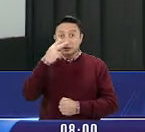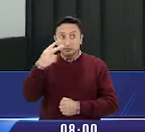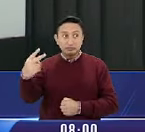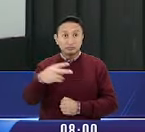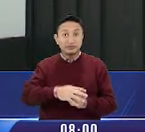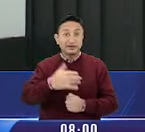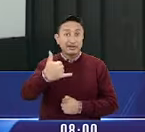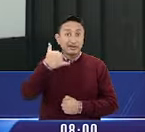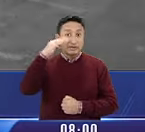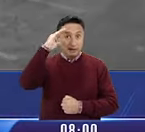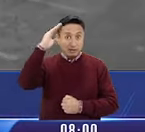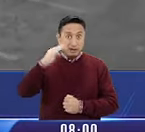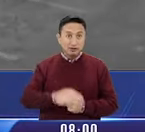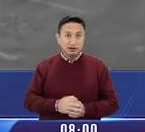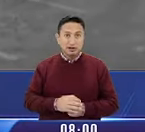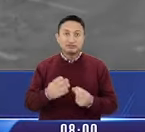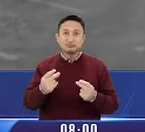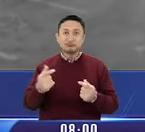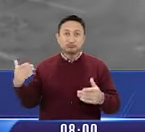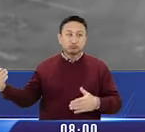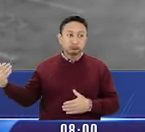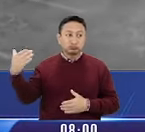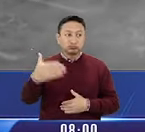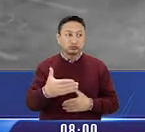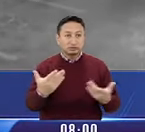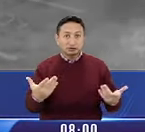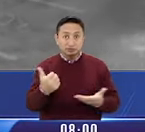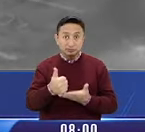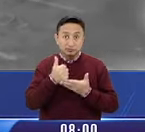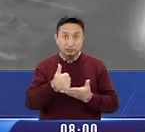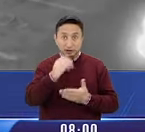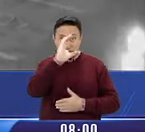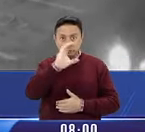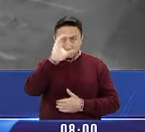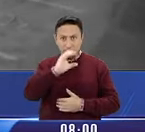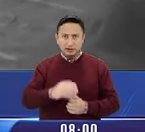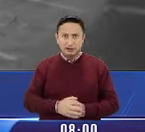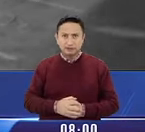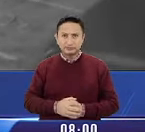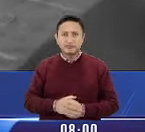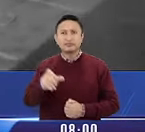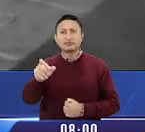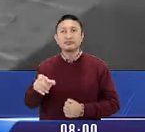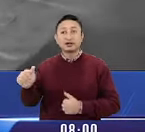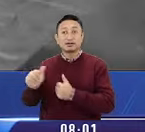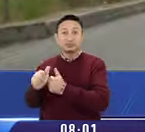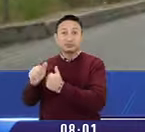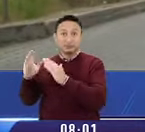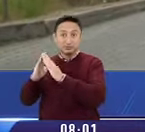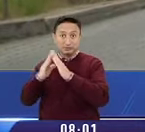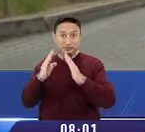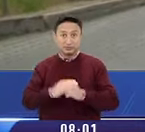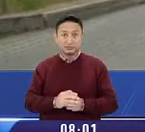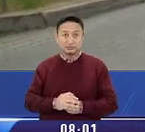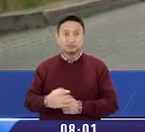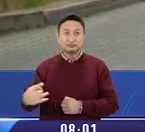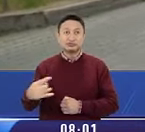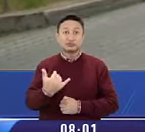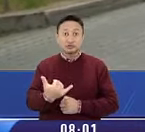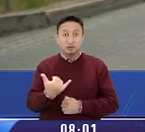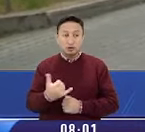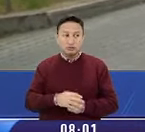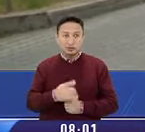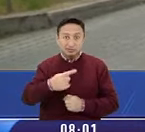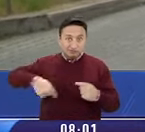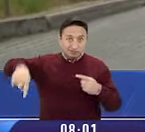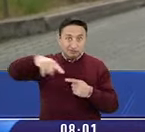llamaron a la policía. Enseguida los uniformados atendieron la emergencia. Quienes viven allí explican que temen que los